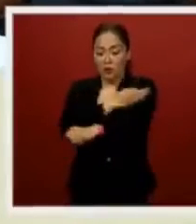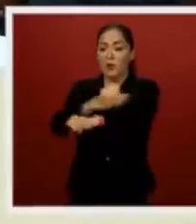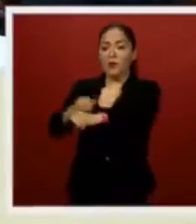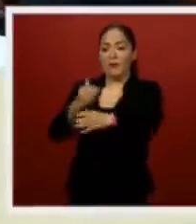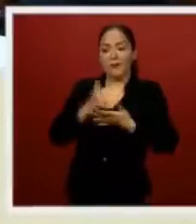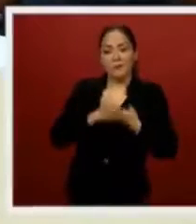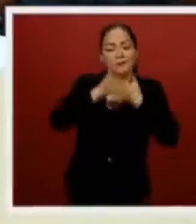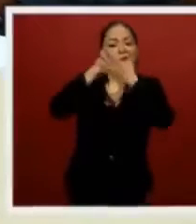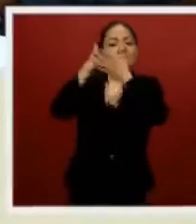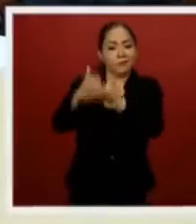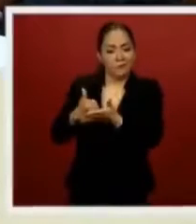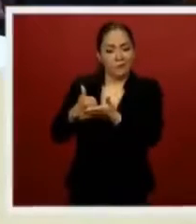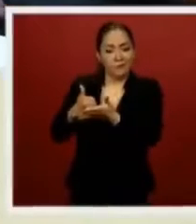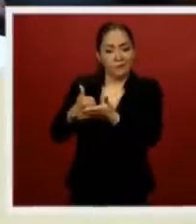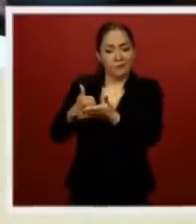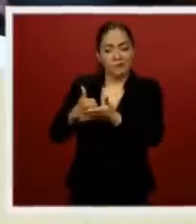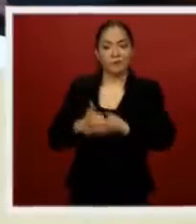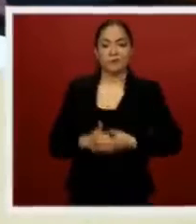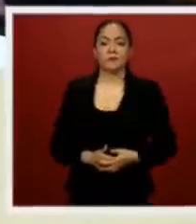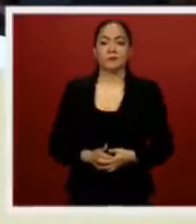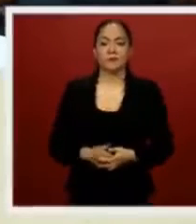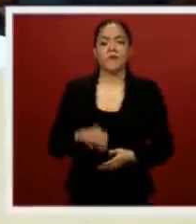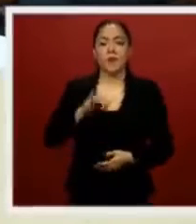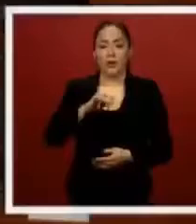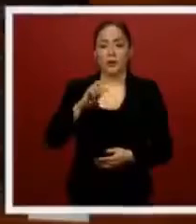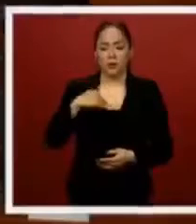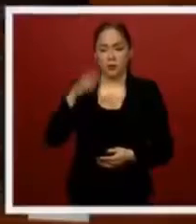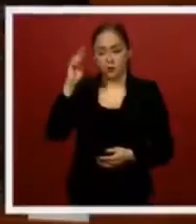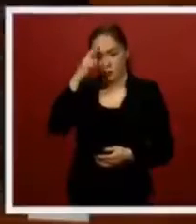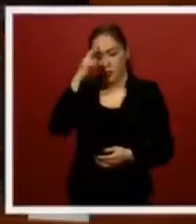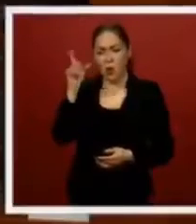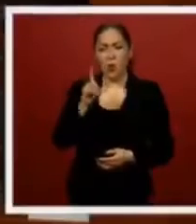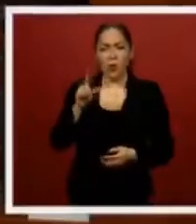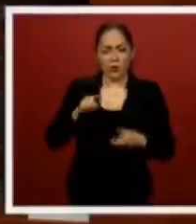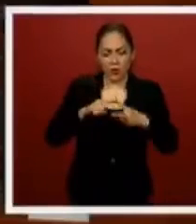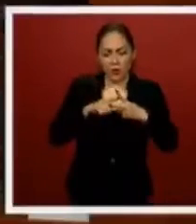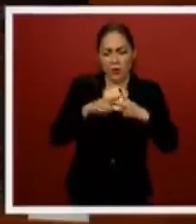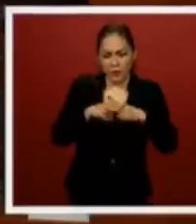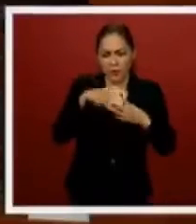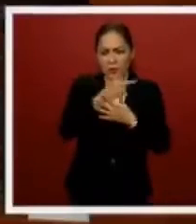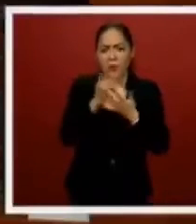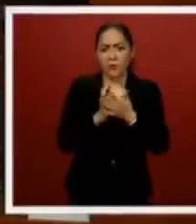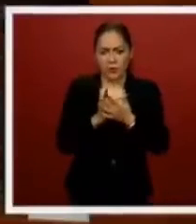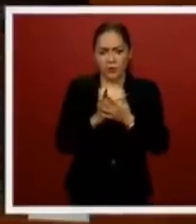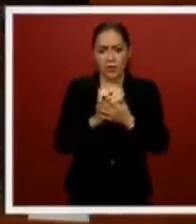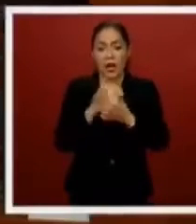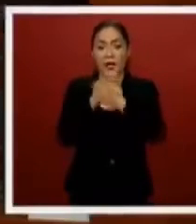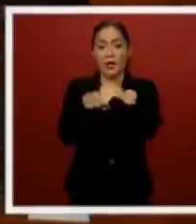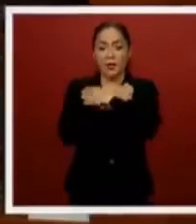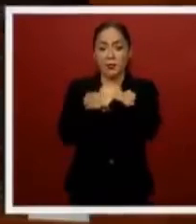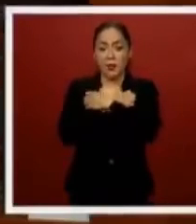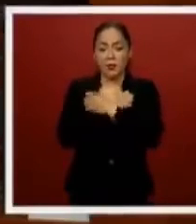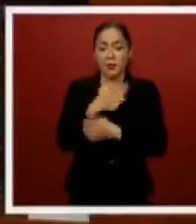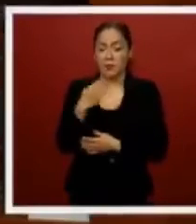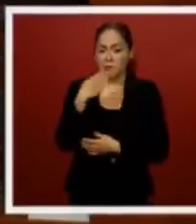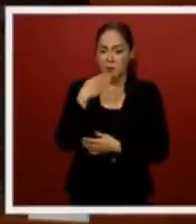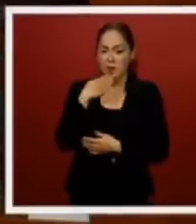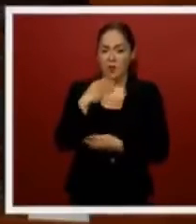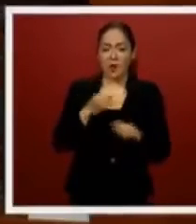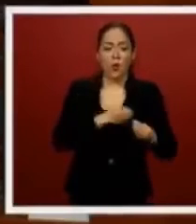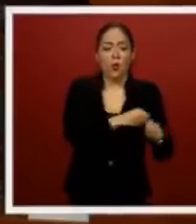¿no? Exactamente, sí. Yo recuerdo que cuando empezamos con estos programas, decía que la educación es un bien público y por lo